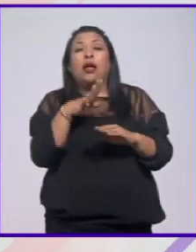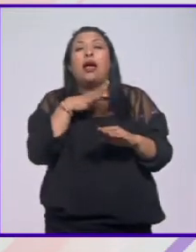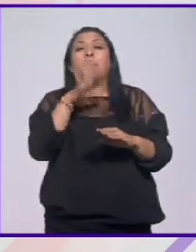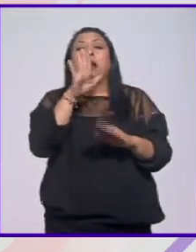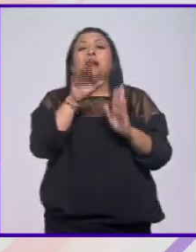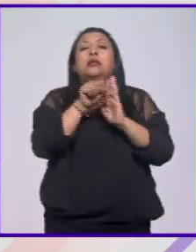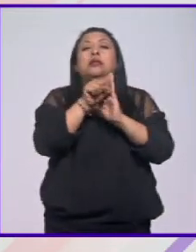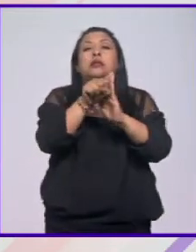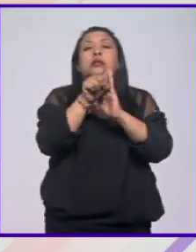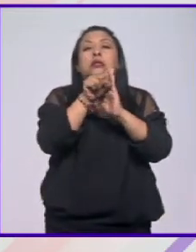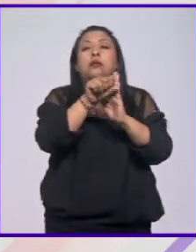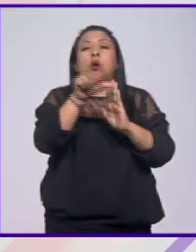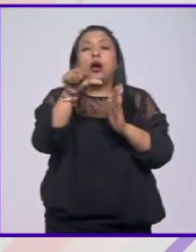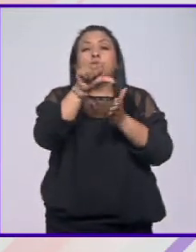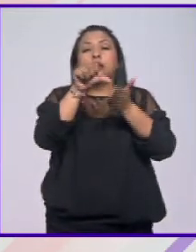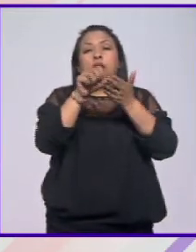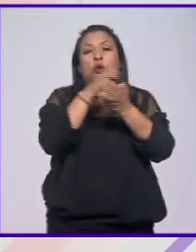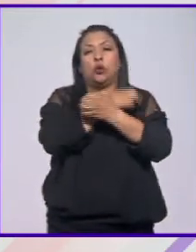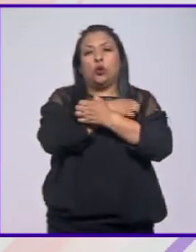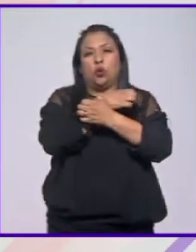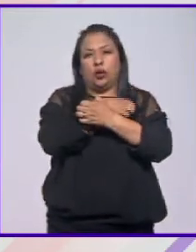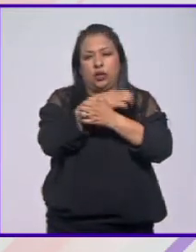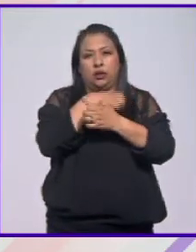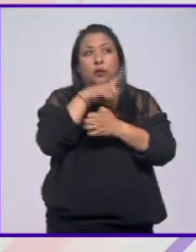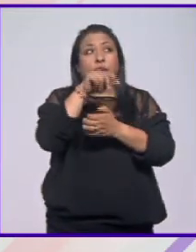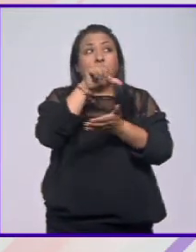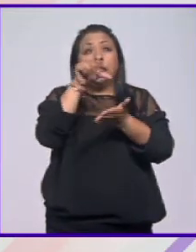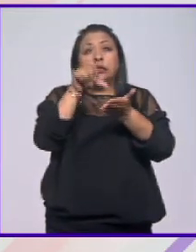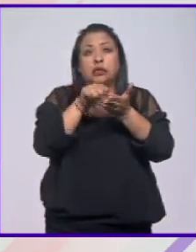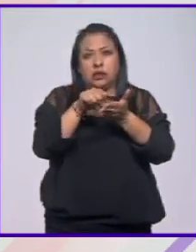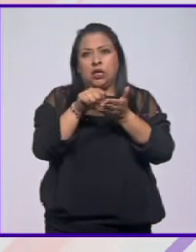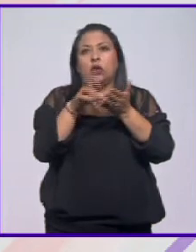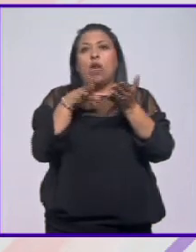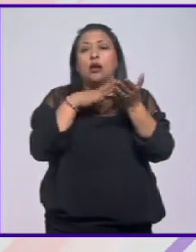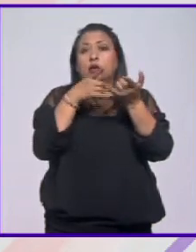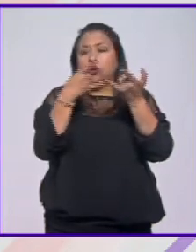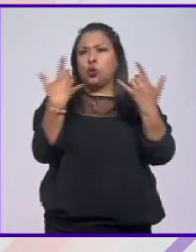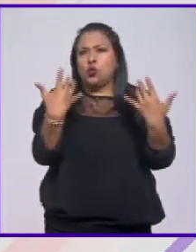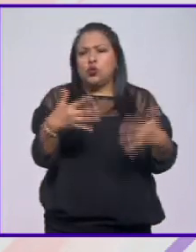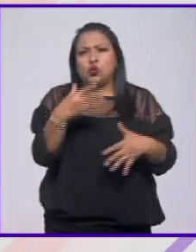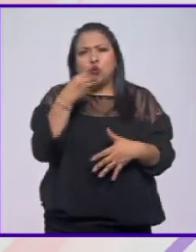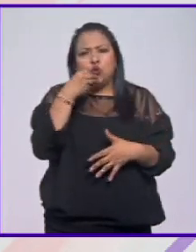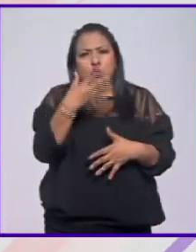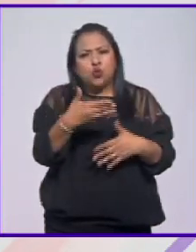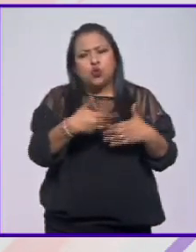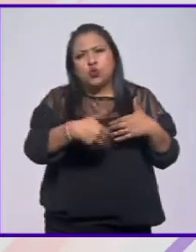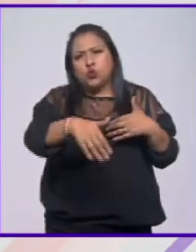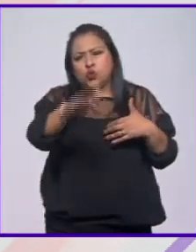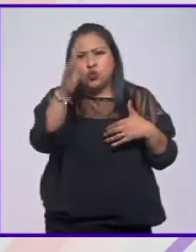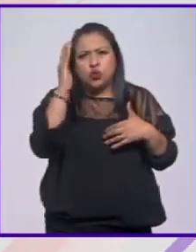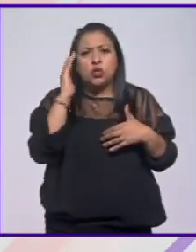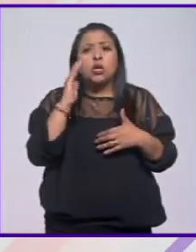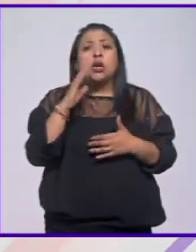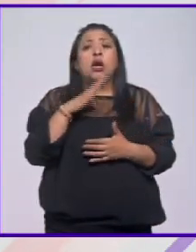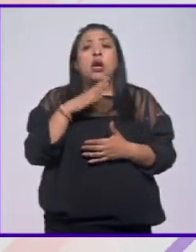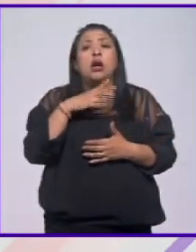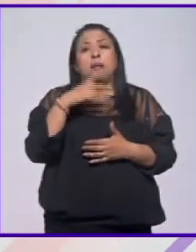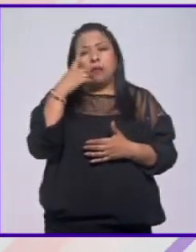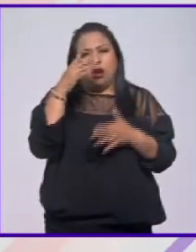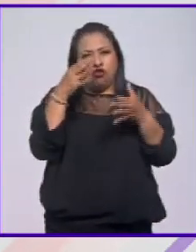simbólicas al propio centro educativo, que es un centro educativo con una historia muy rica, muy prolongada y muy